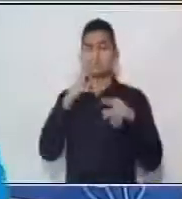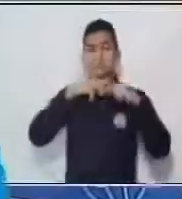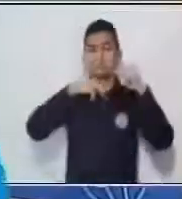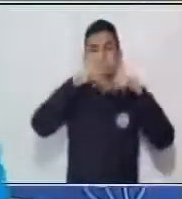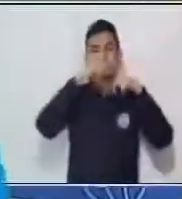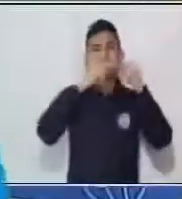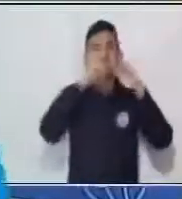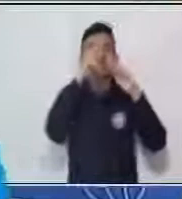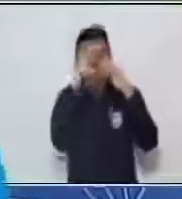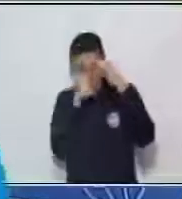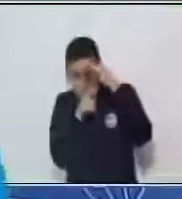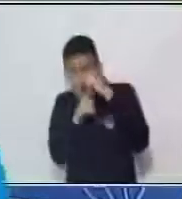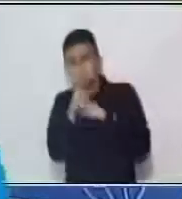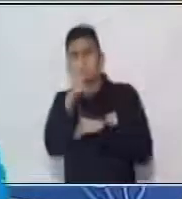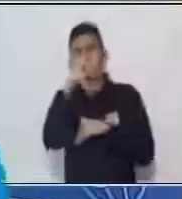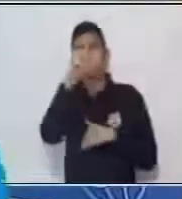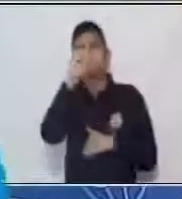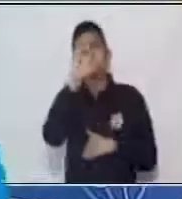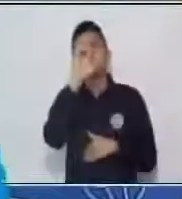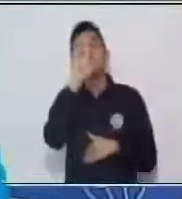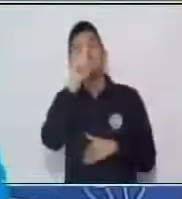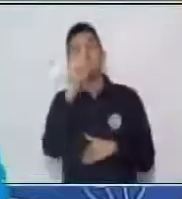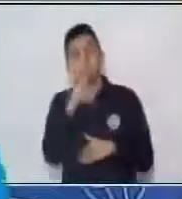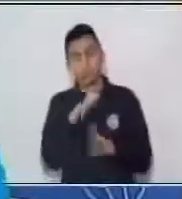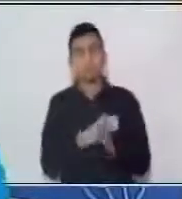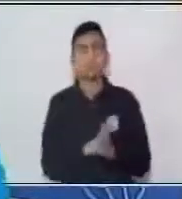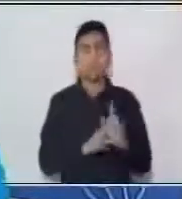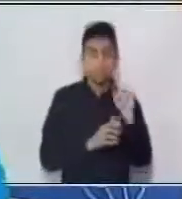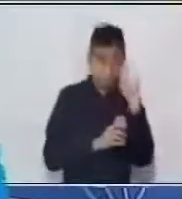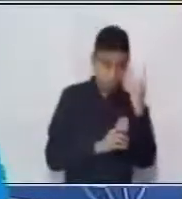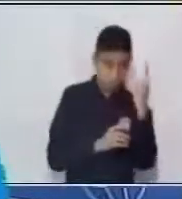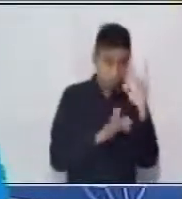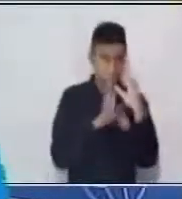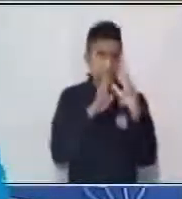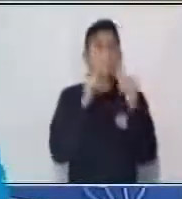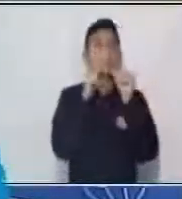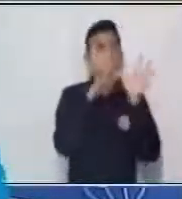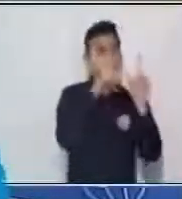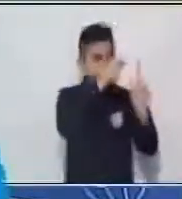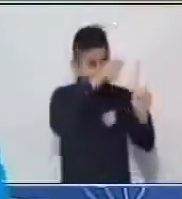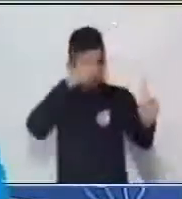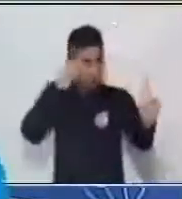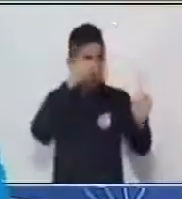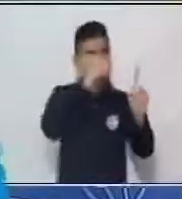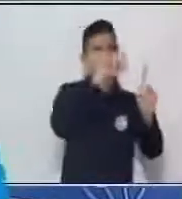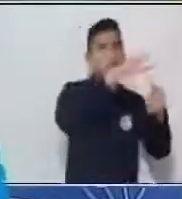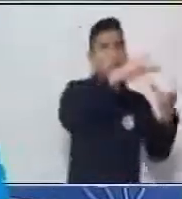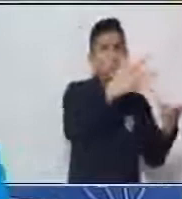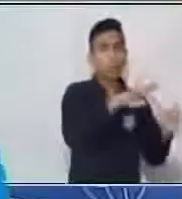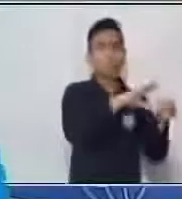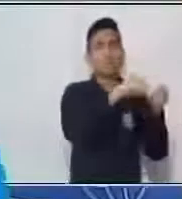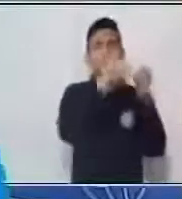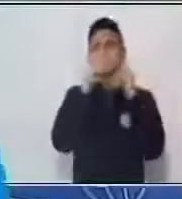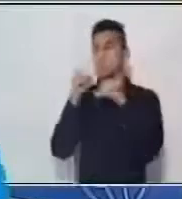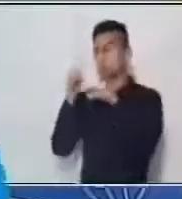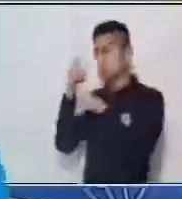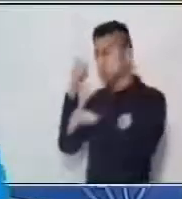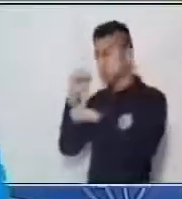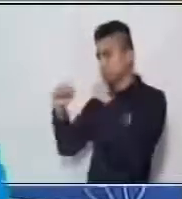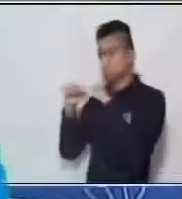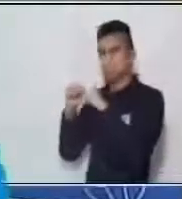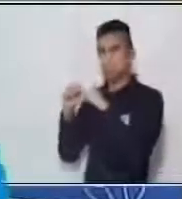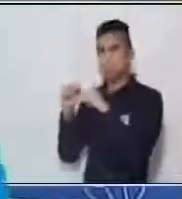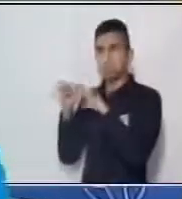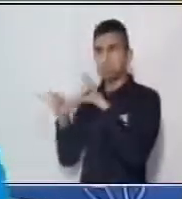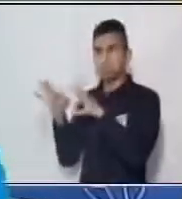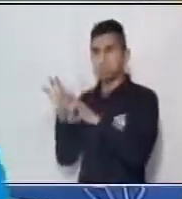este refugio con pieles. Primero cazamos animales, luego trabajamos las pieles. Aquí pues faltaría